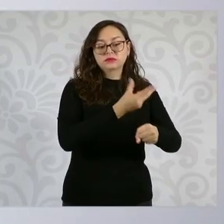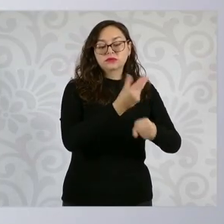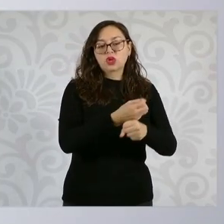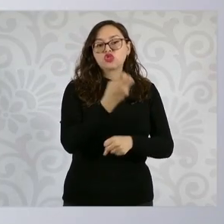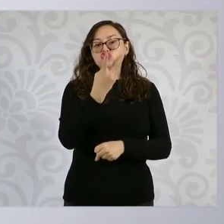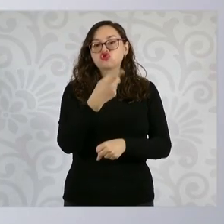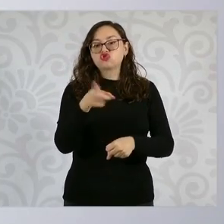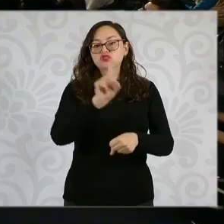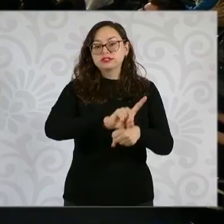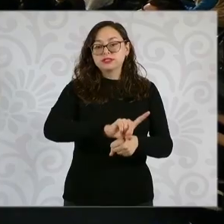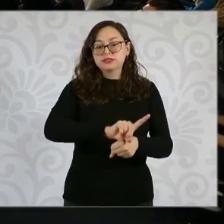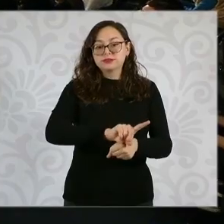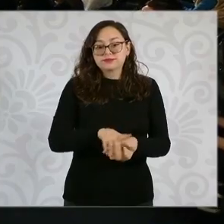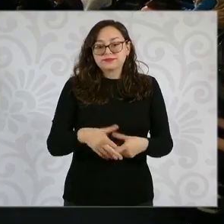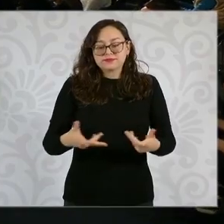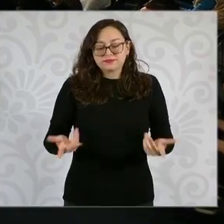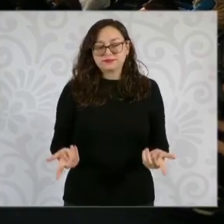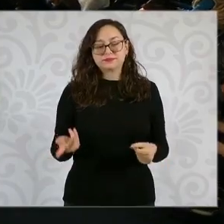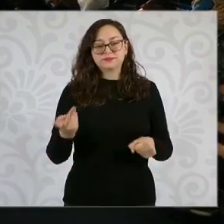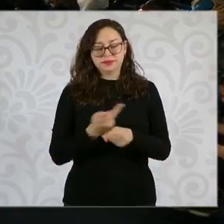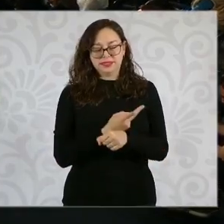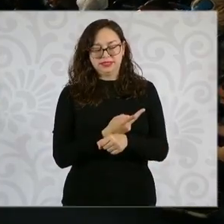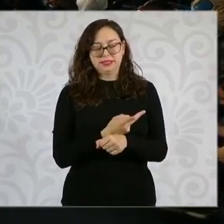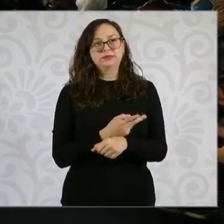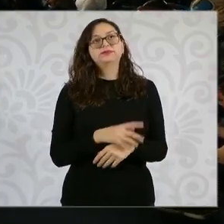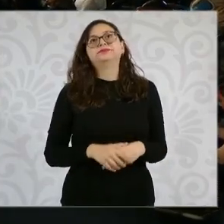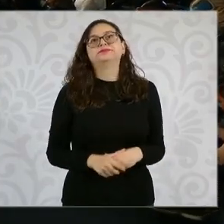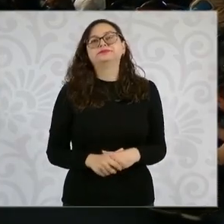bombeo. ¿Qué fue lo que pasó? Al